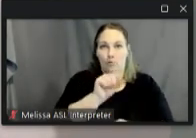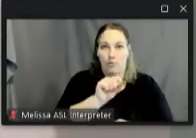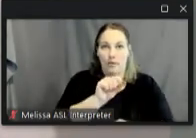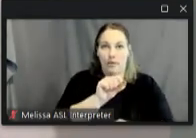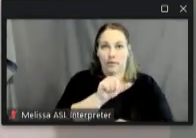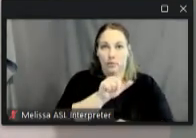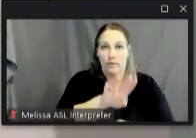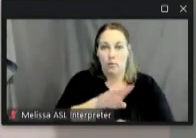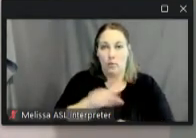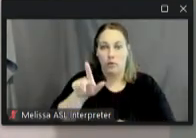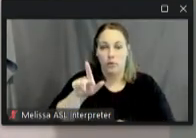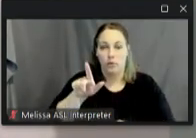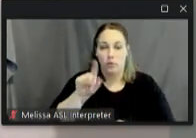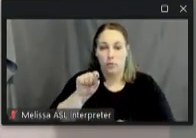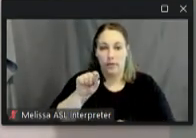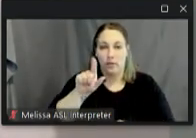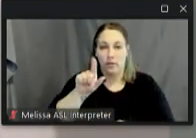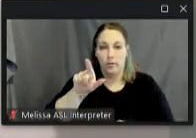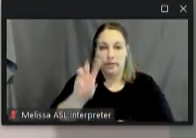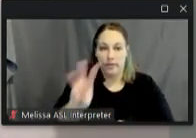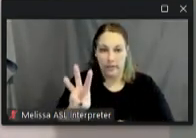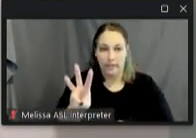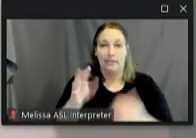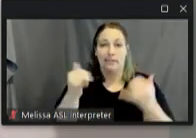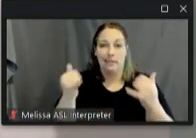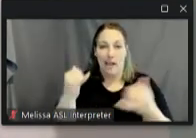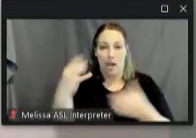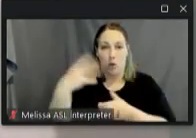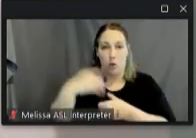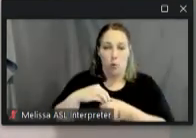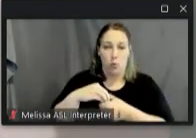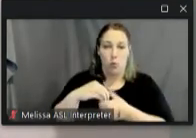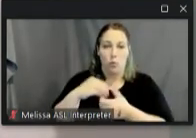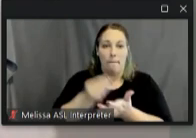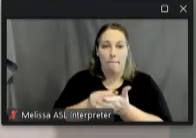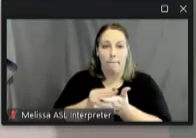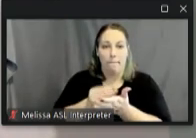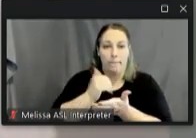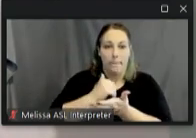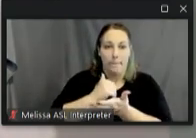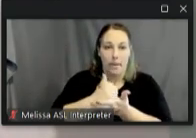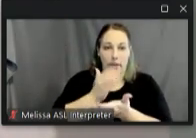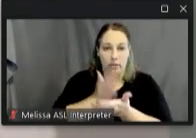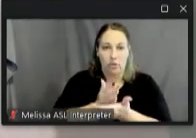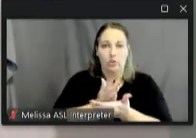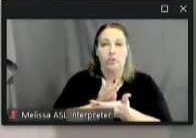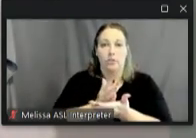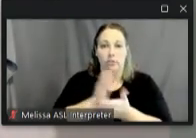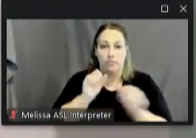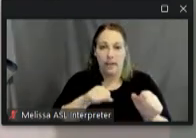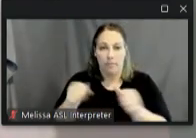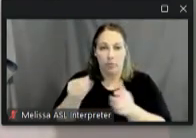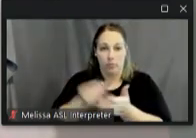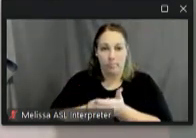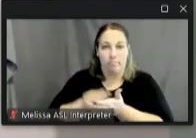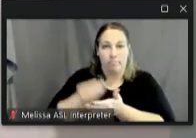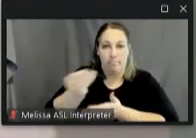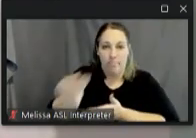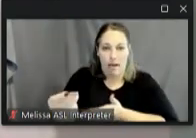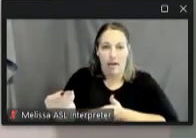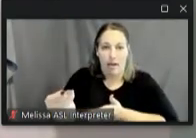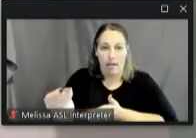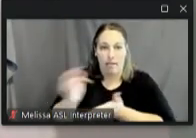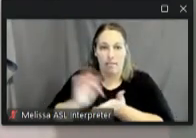anticonceptivas de emergencia para darle vida al acuerdo ejecutivo número 75-2023 de la presidenta Xiomara